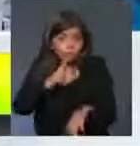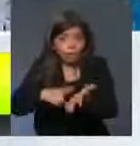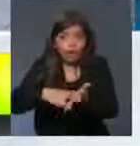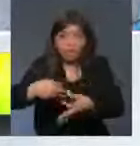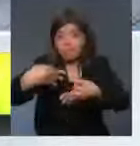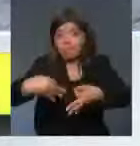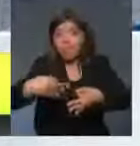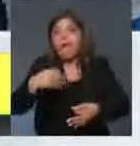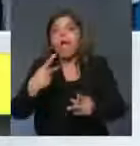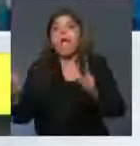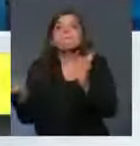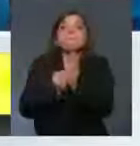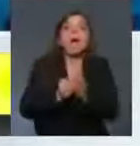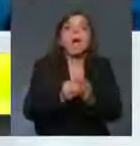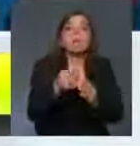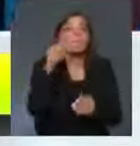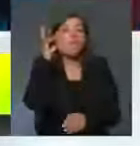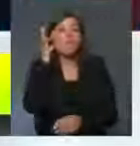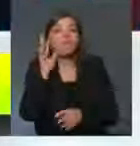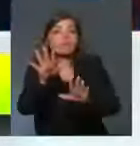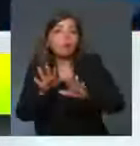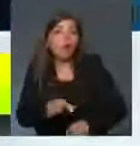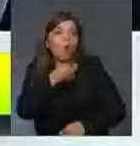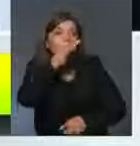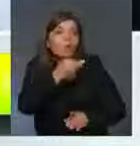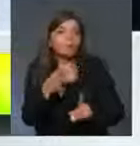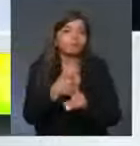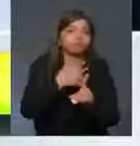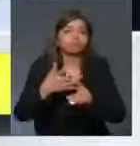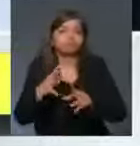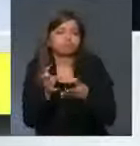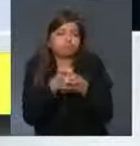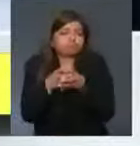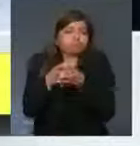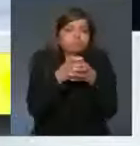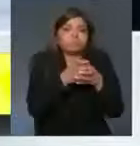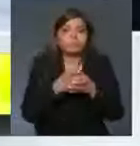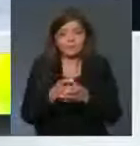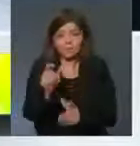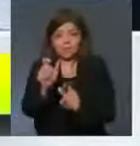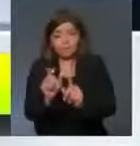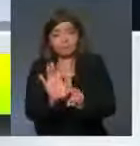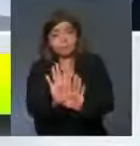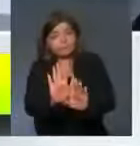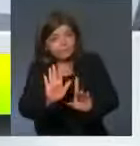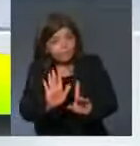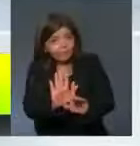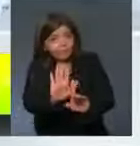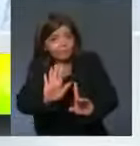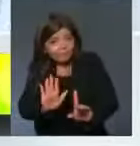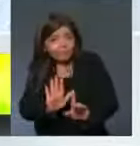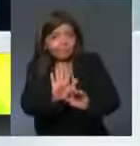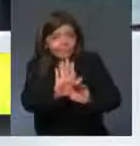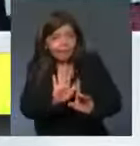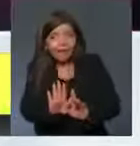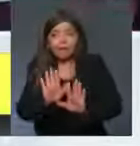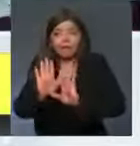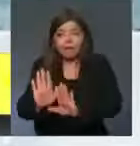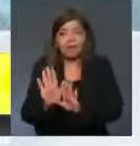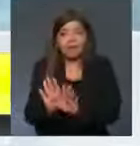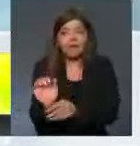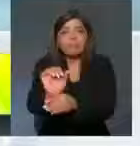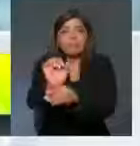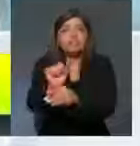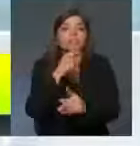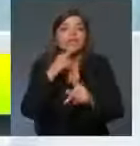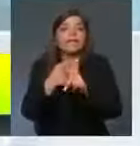más mujeres diciendo y denunciando lo mismo. Entonces una persona que estaba tratando de evitar que nos acercáramos a la puerta del vehículo del